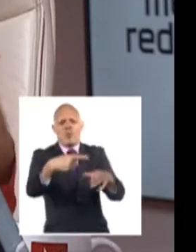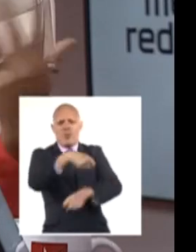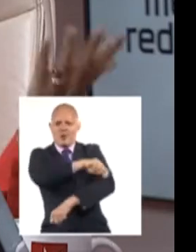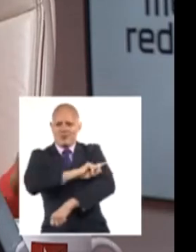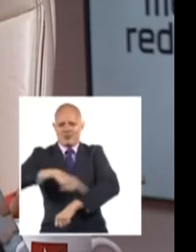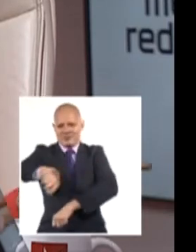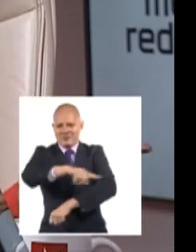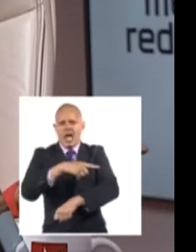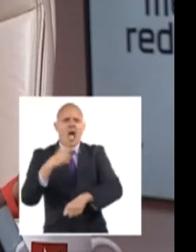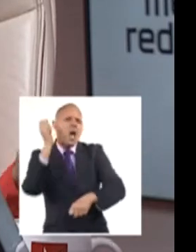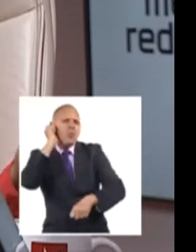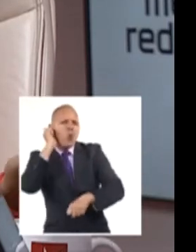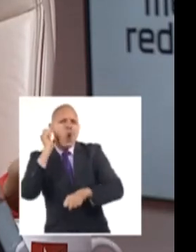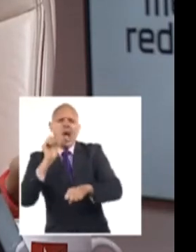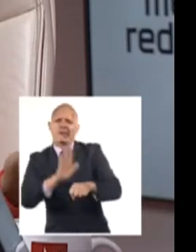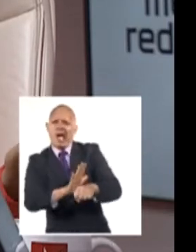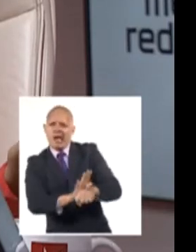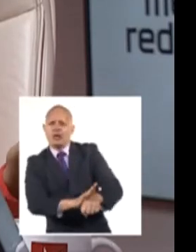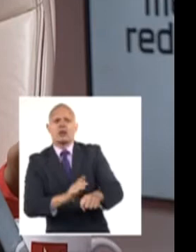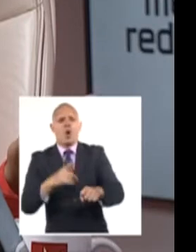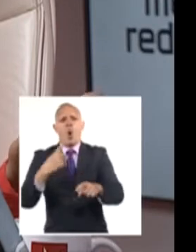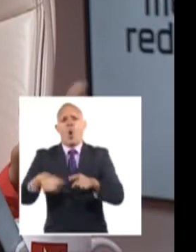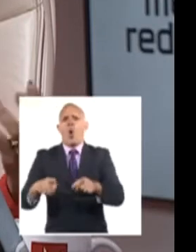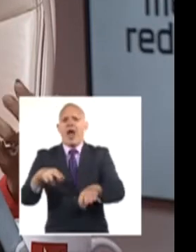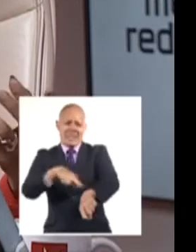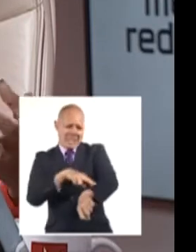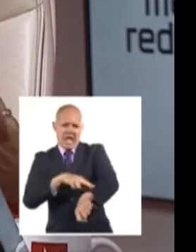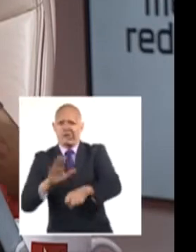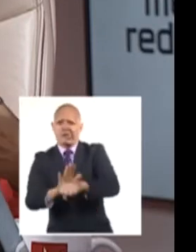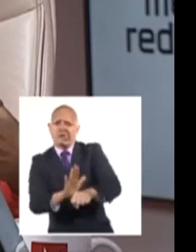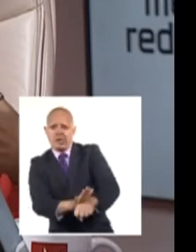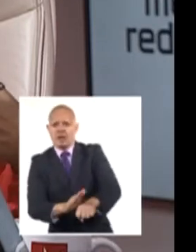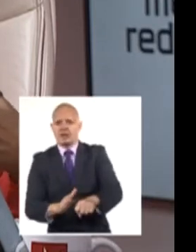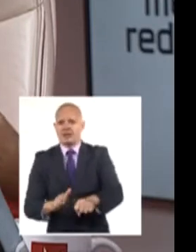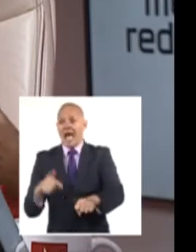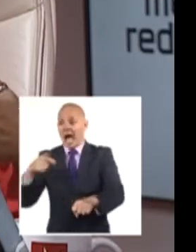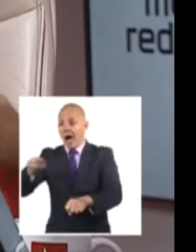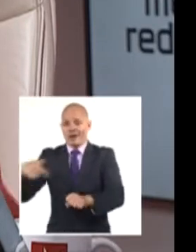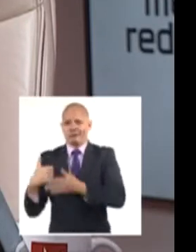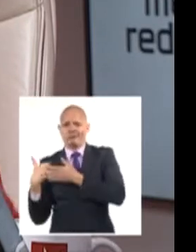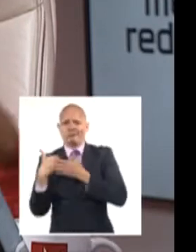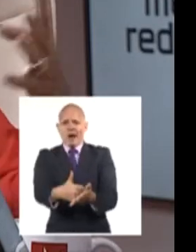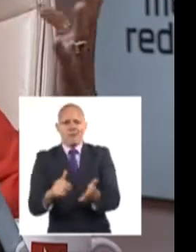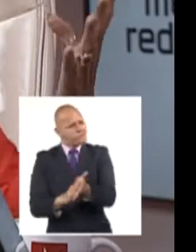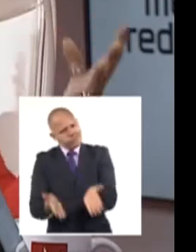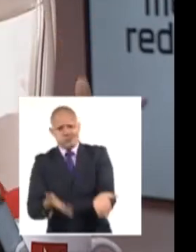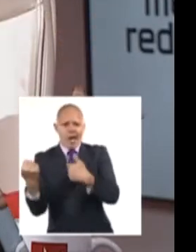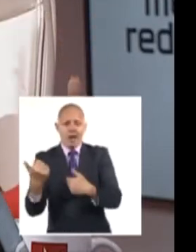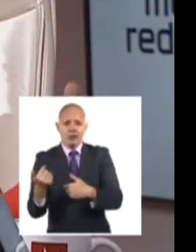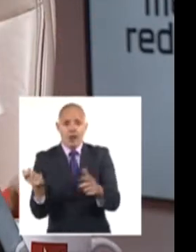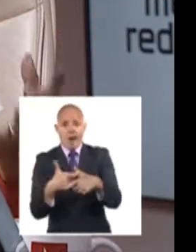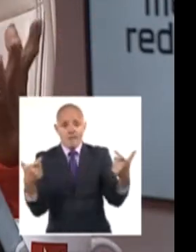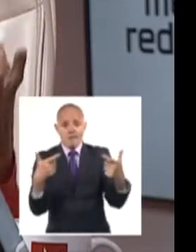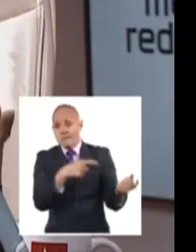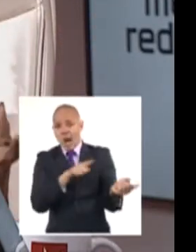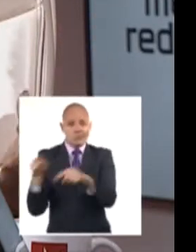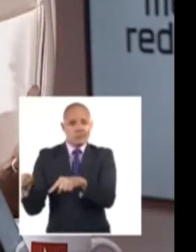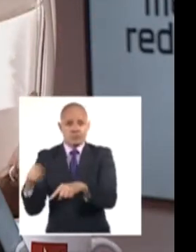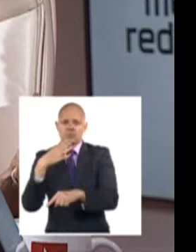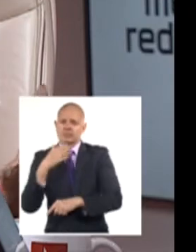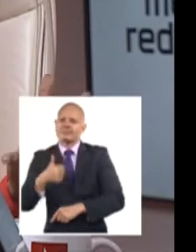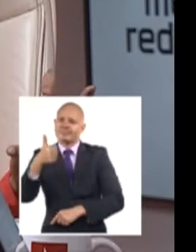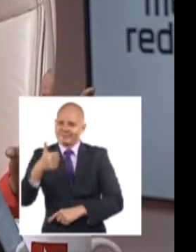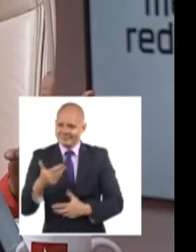eso el pacto es histórico ha sido la de haber podido conseguir esta alianza amplia que está